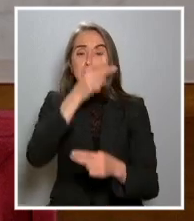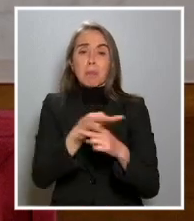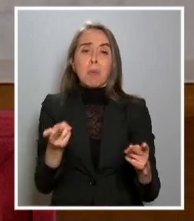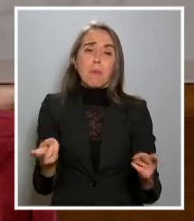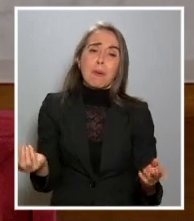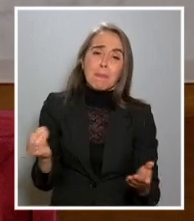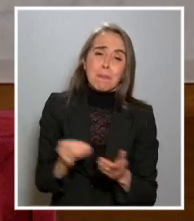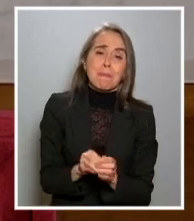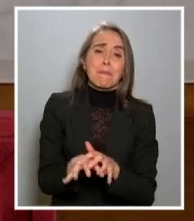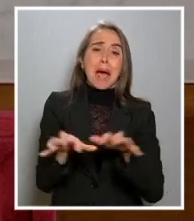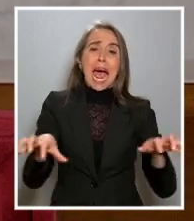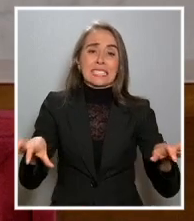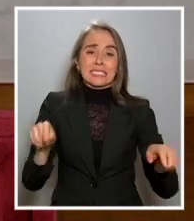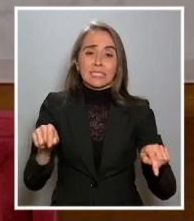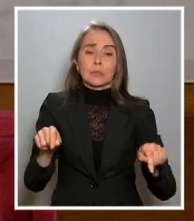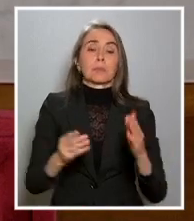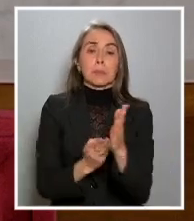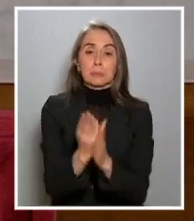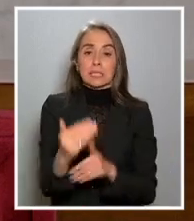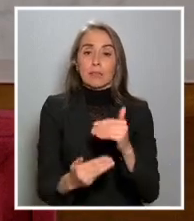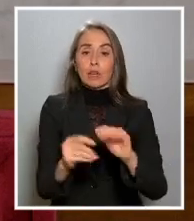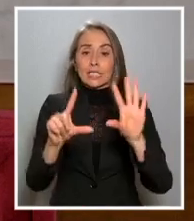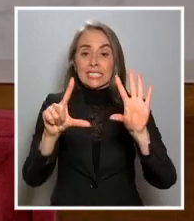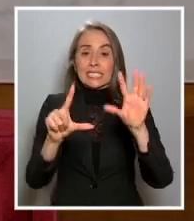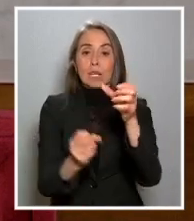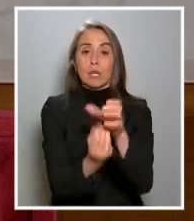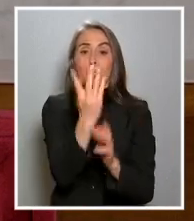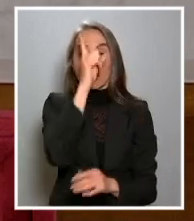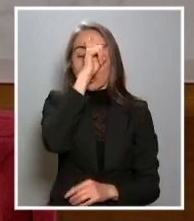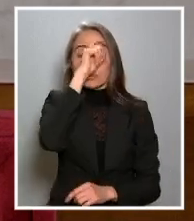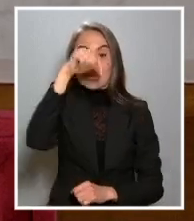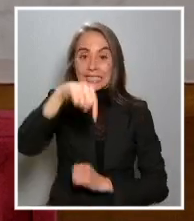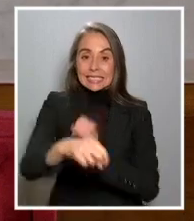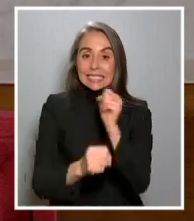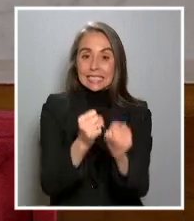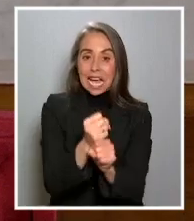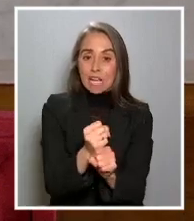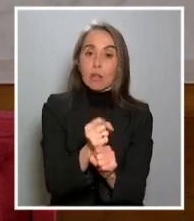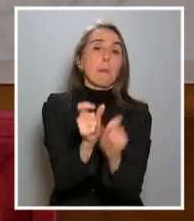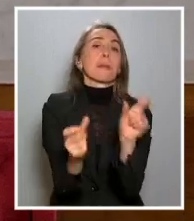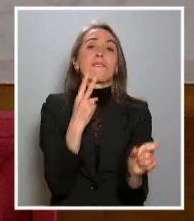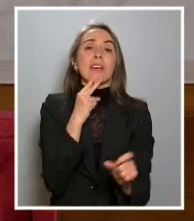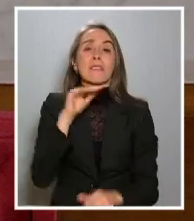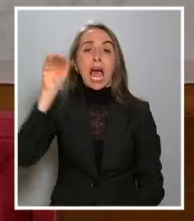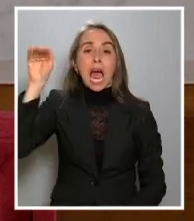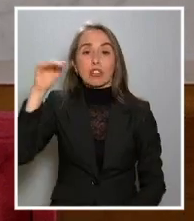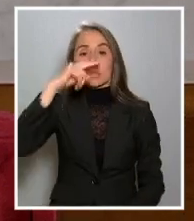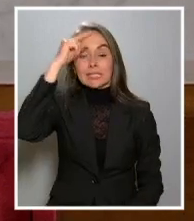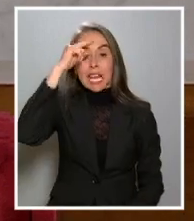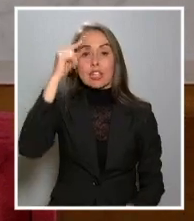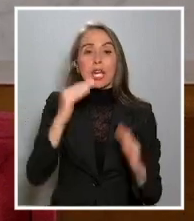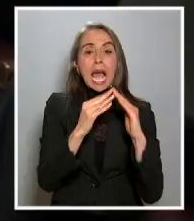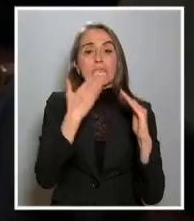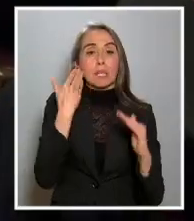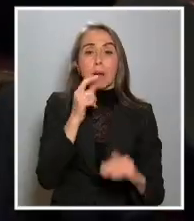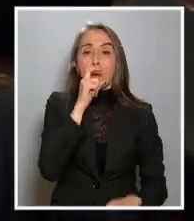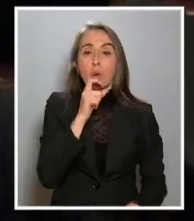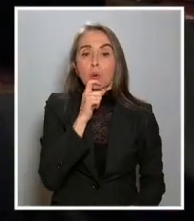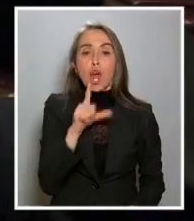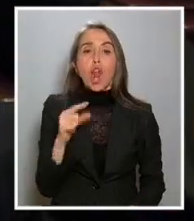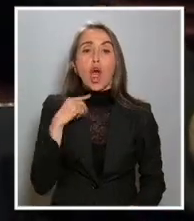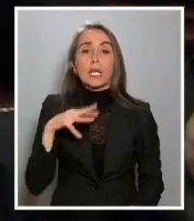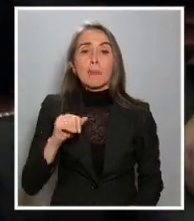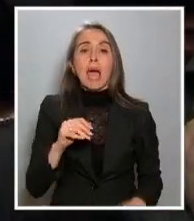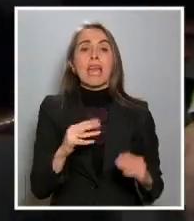año van a estar operativos 7 nuevos hospitales para los habitantes de Altos Pisos, San Antonio, Casablanca, Curicó,